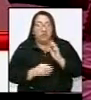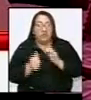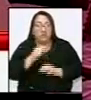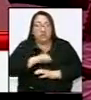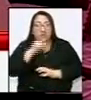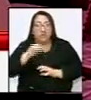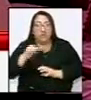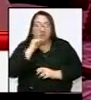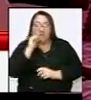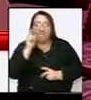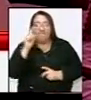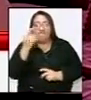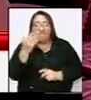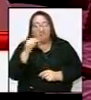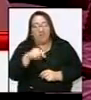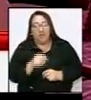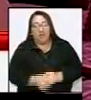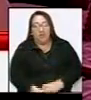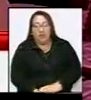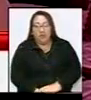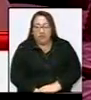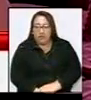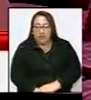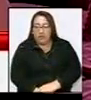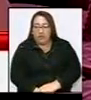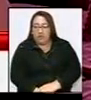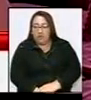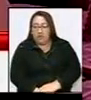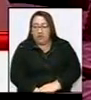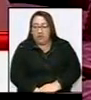único que faltó a esta citación.